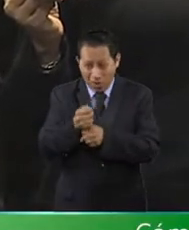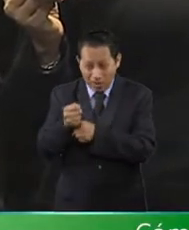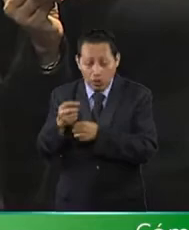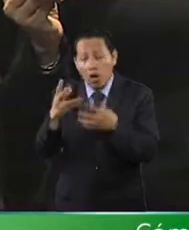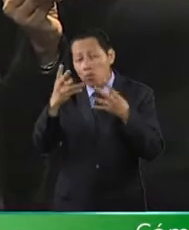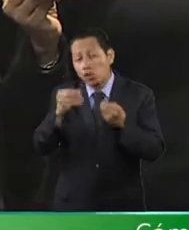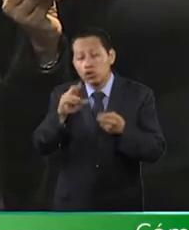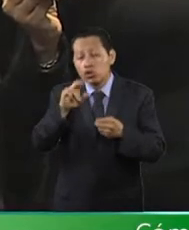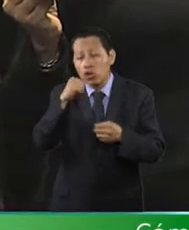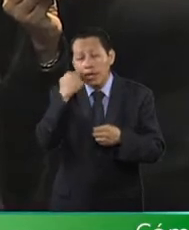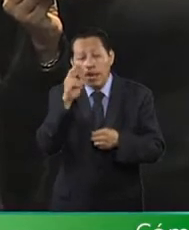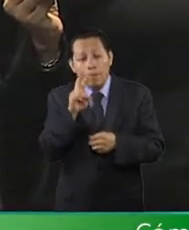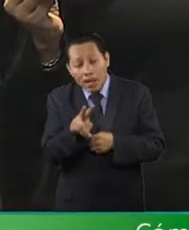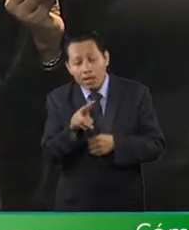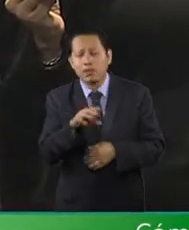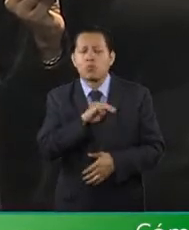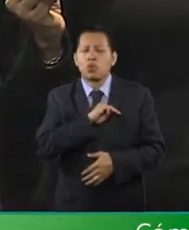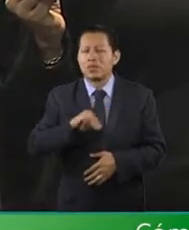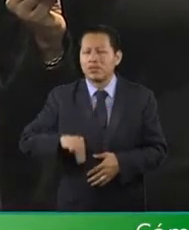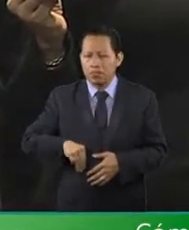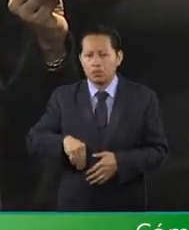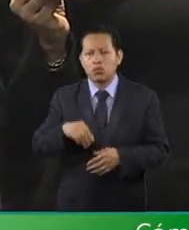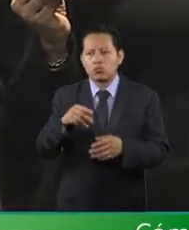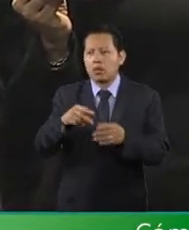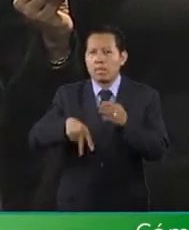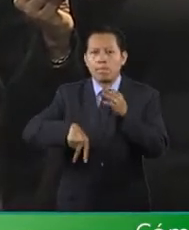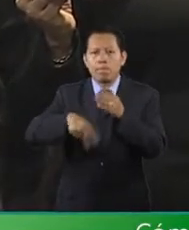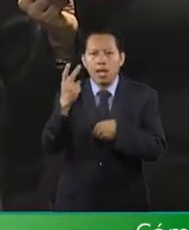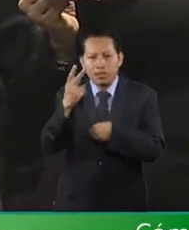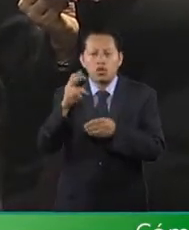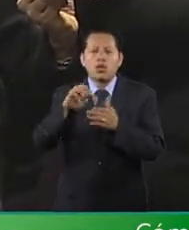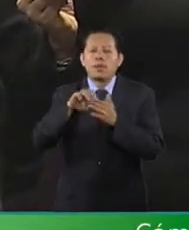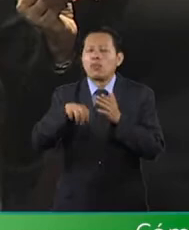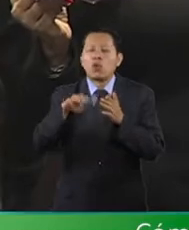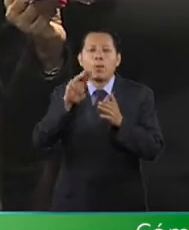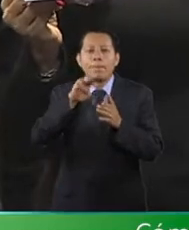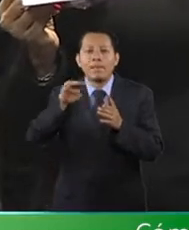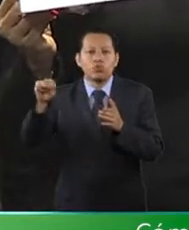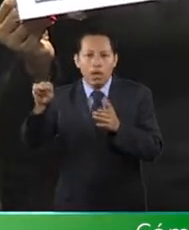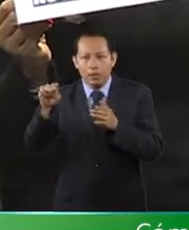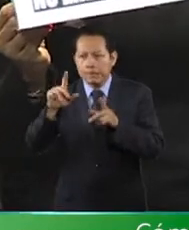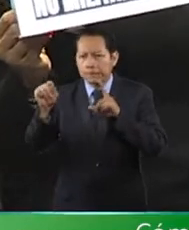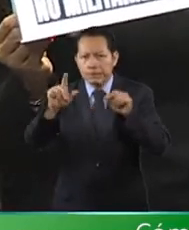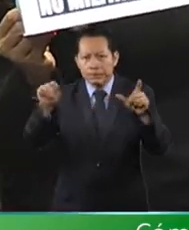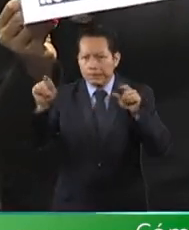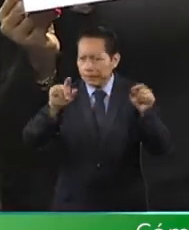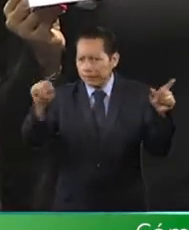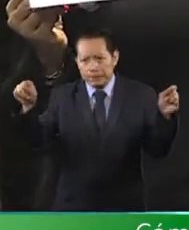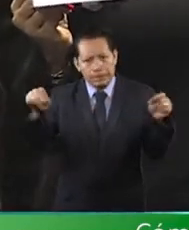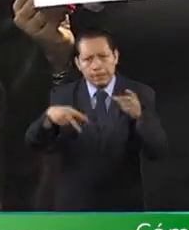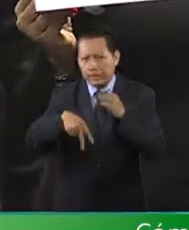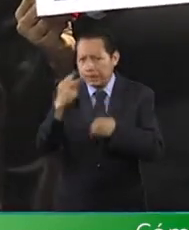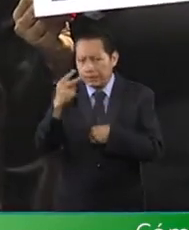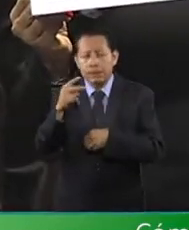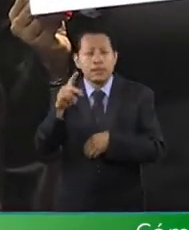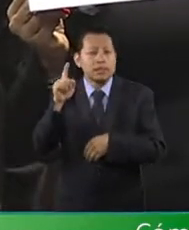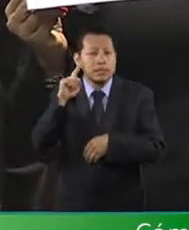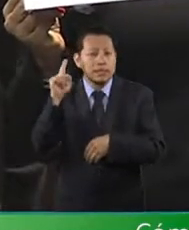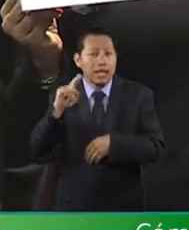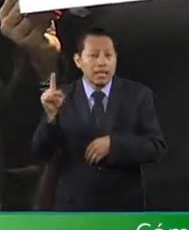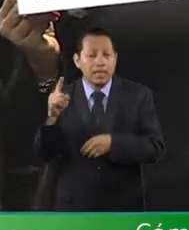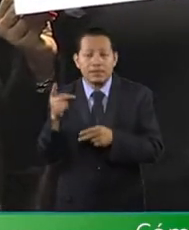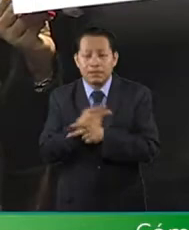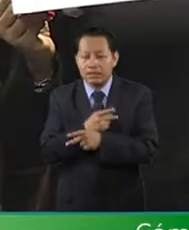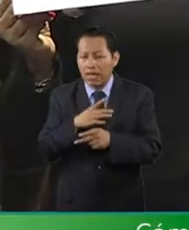ver de esos municipios que se están Vaciando en Michoacán que se están Vaciando en Zacatecas de la violencia